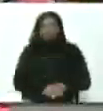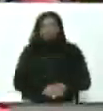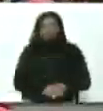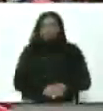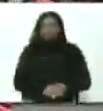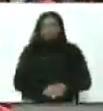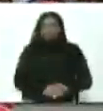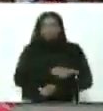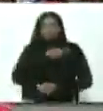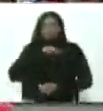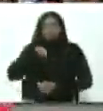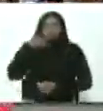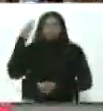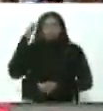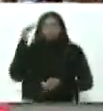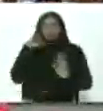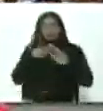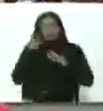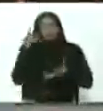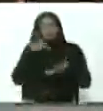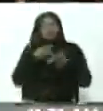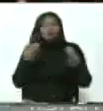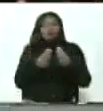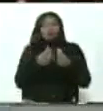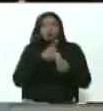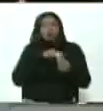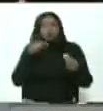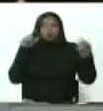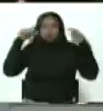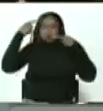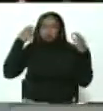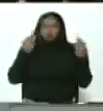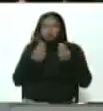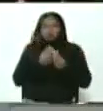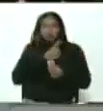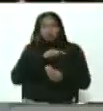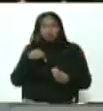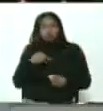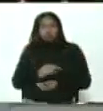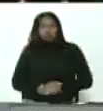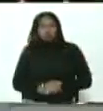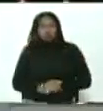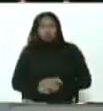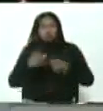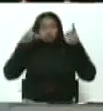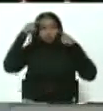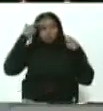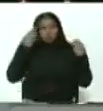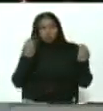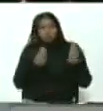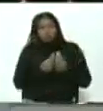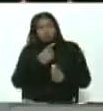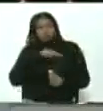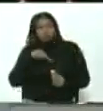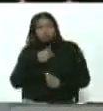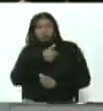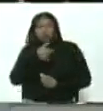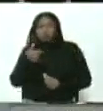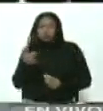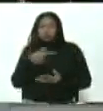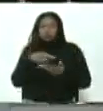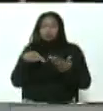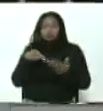Uno sabe que aquí anda Chávez con nosotros, ¿verdad? Chávez está con nosotros. En cada cosa que